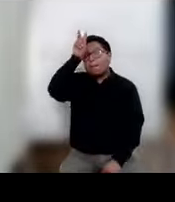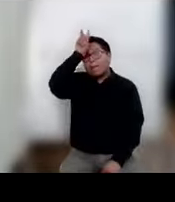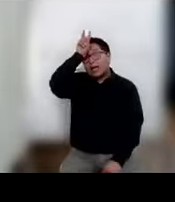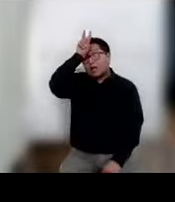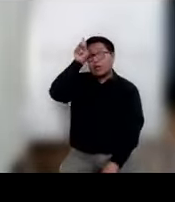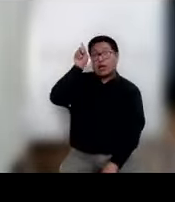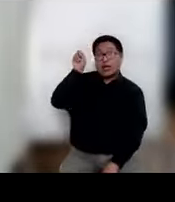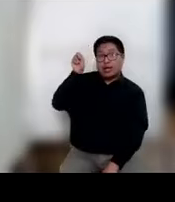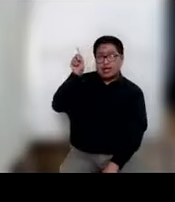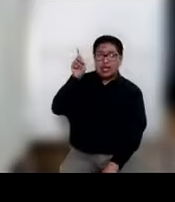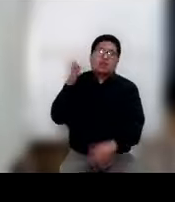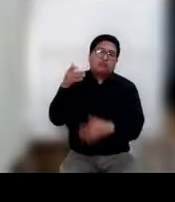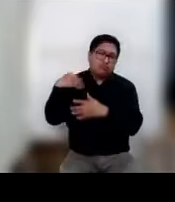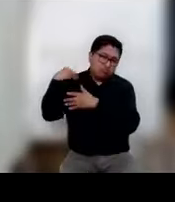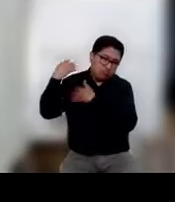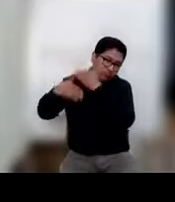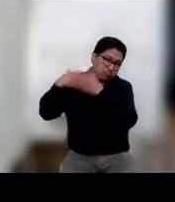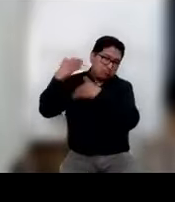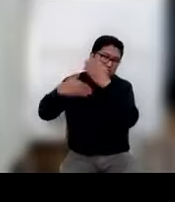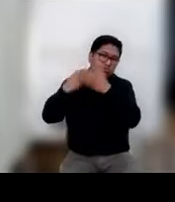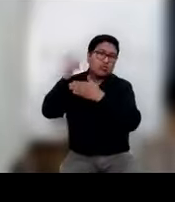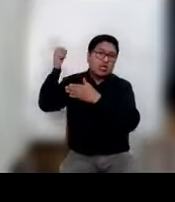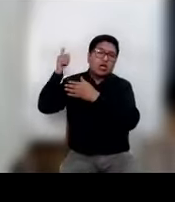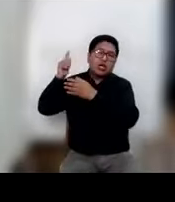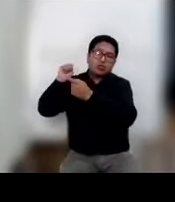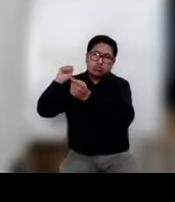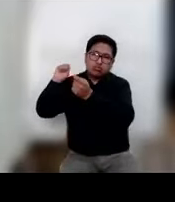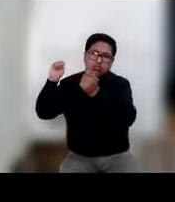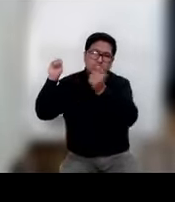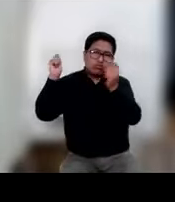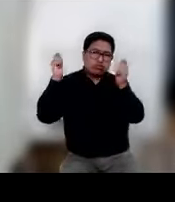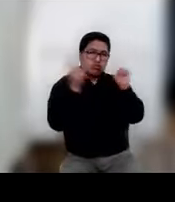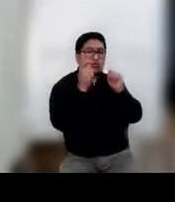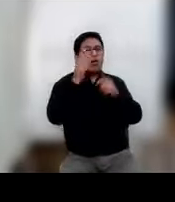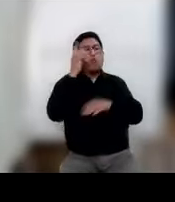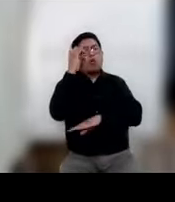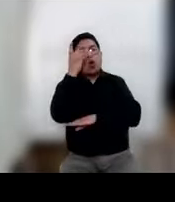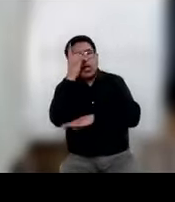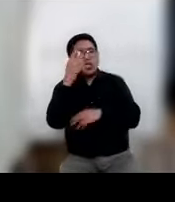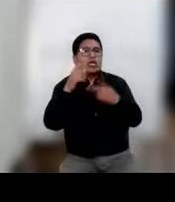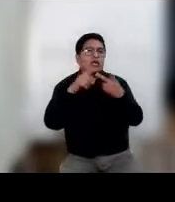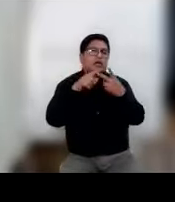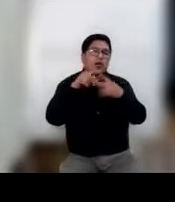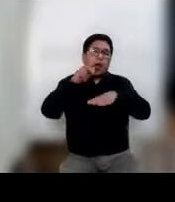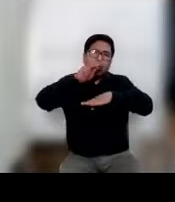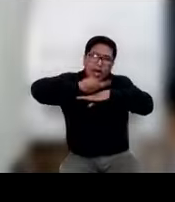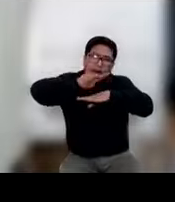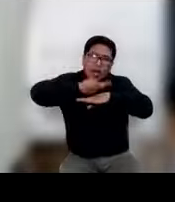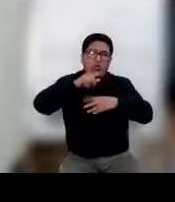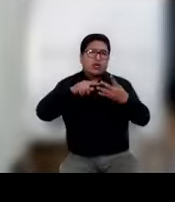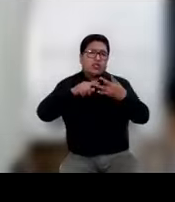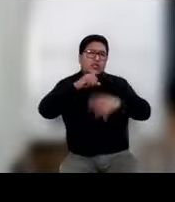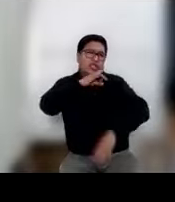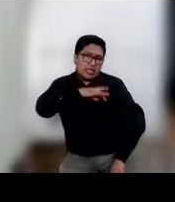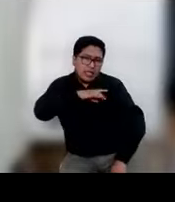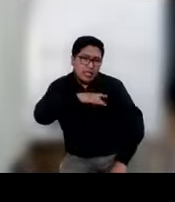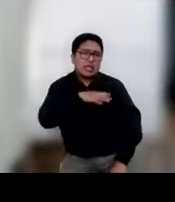pero que además hay dos ha sido alimentado por bolivia por paraguay por chile y todo lo que ha significado